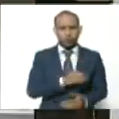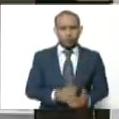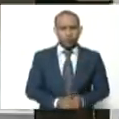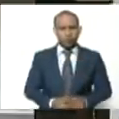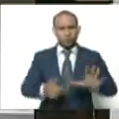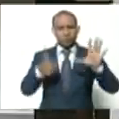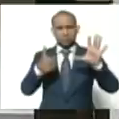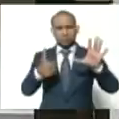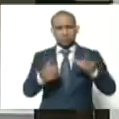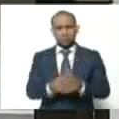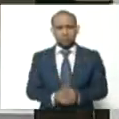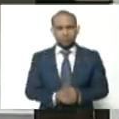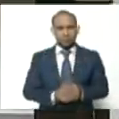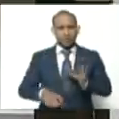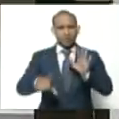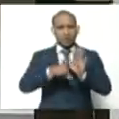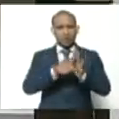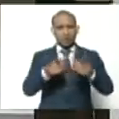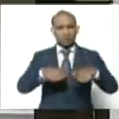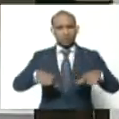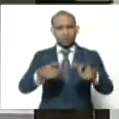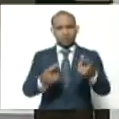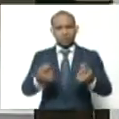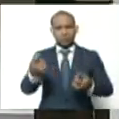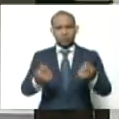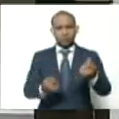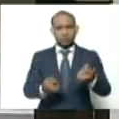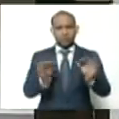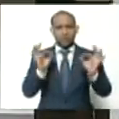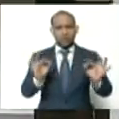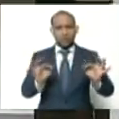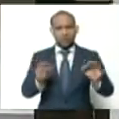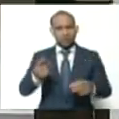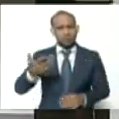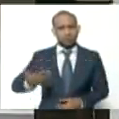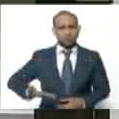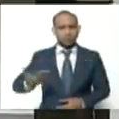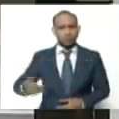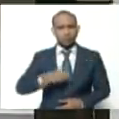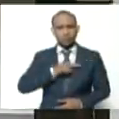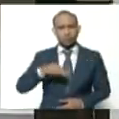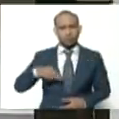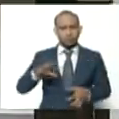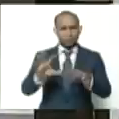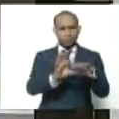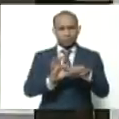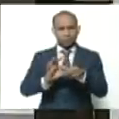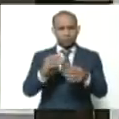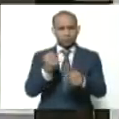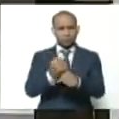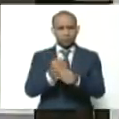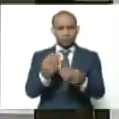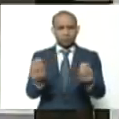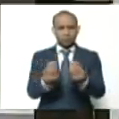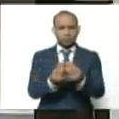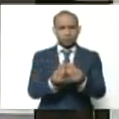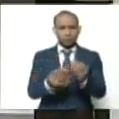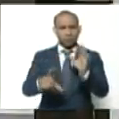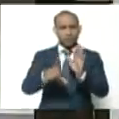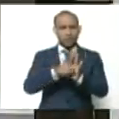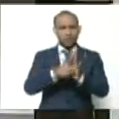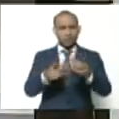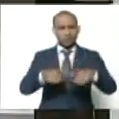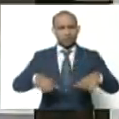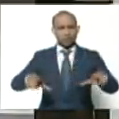lugar, la ley de zonas económicas especiales, muy importante, y nos ponemos en sintonía, la ley de zonas económicas especiales